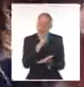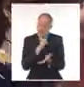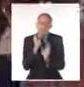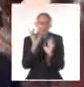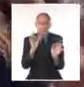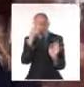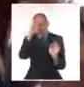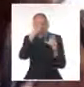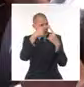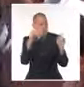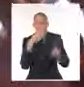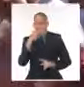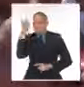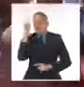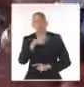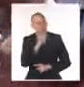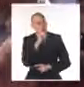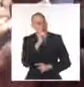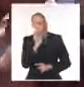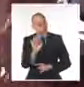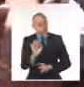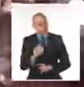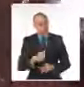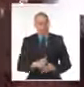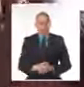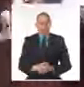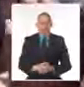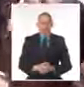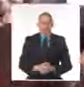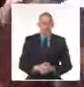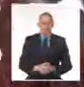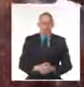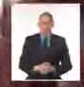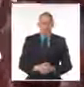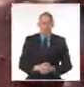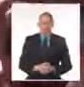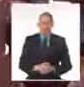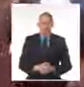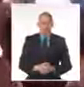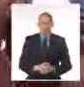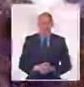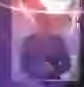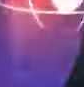hermosas de la mayor de las Antillas. Héctor Martínez, Canal Cubano de Noticias.